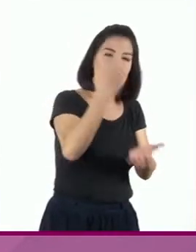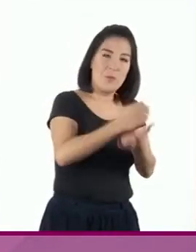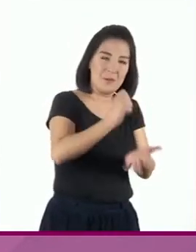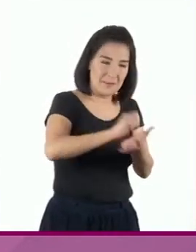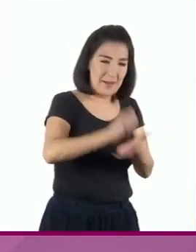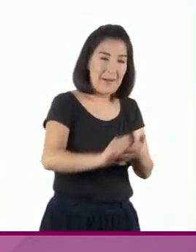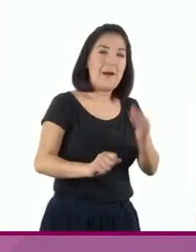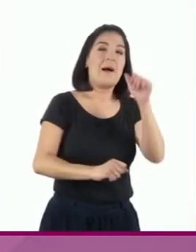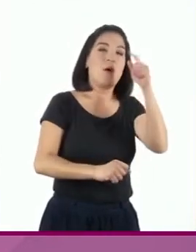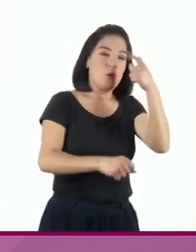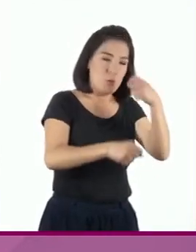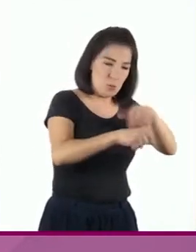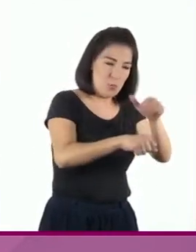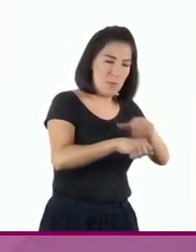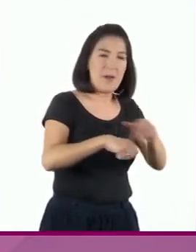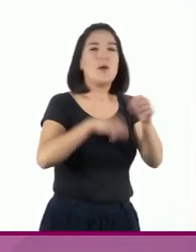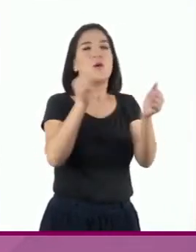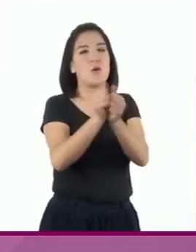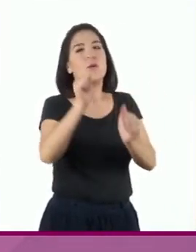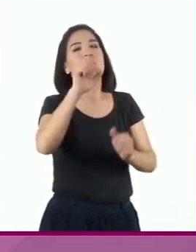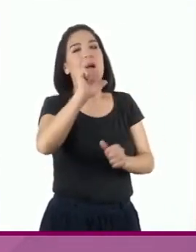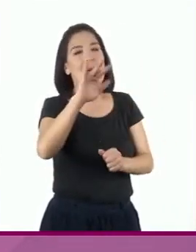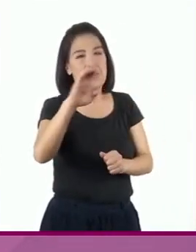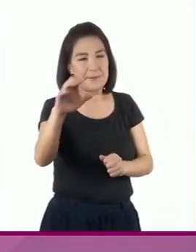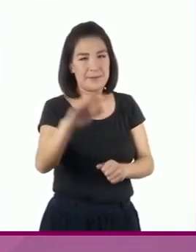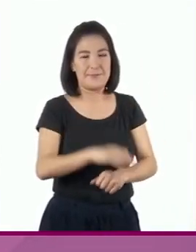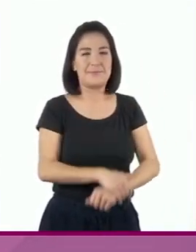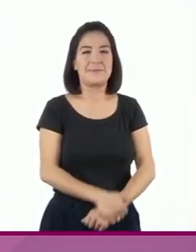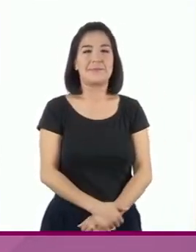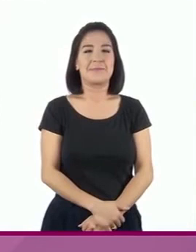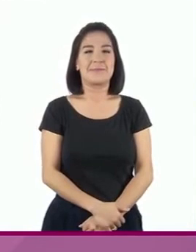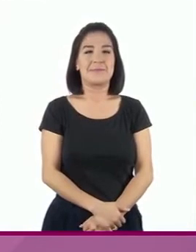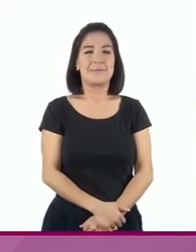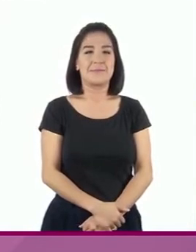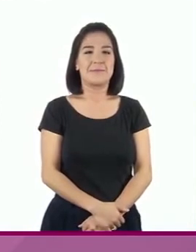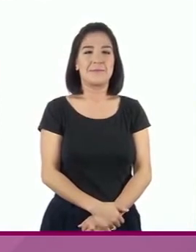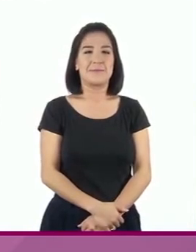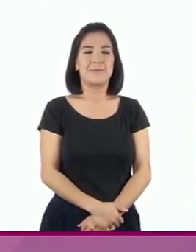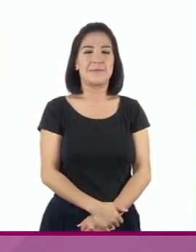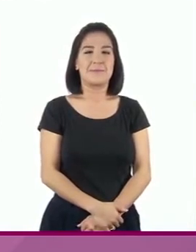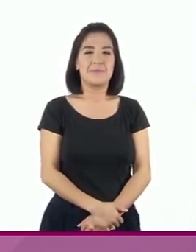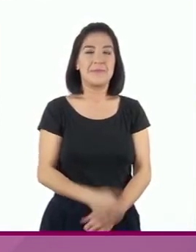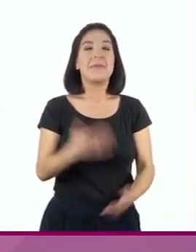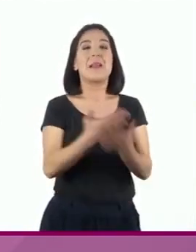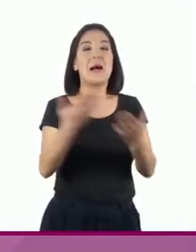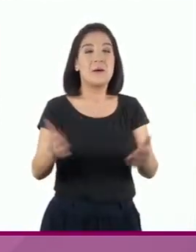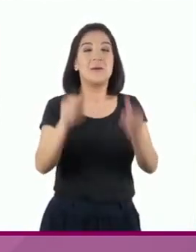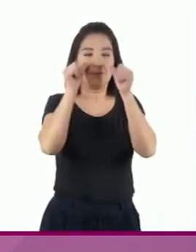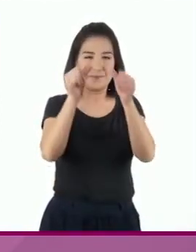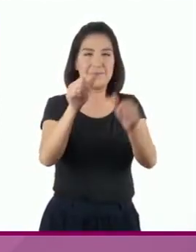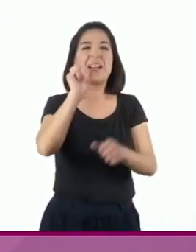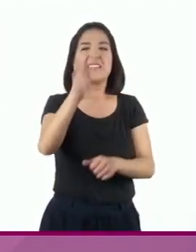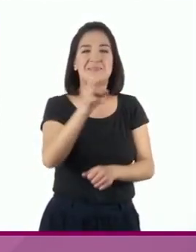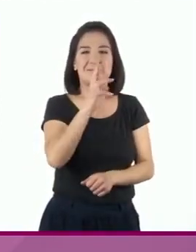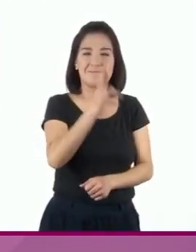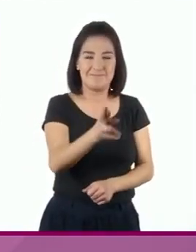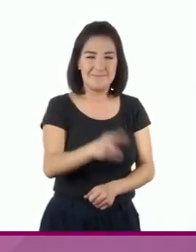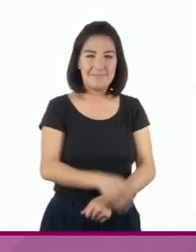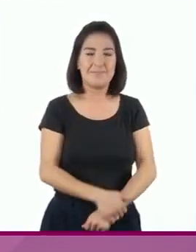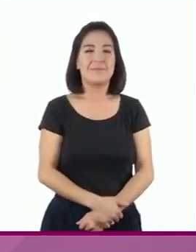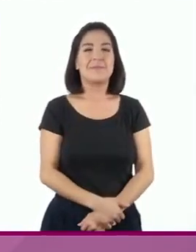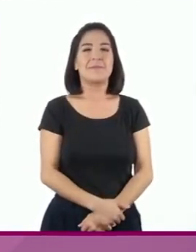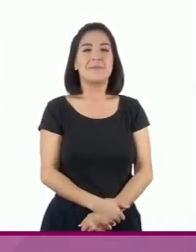de los pinzones y los alimentos que ya se han explicado. Traten de relacionarlos. Les sugiero anotar